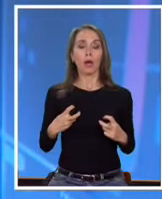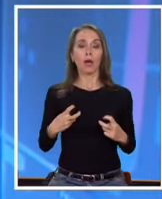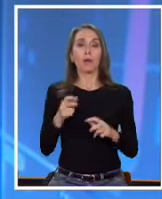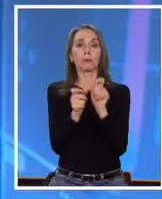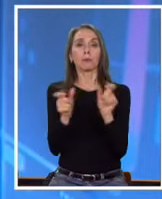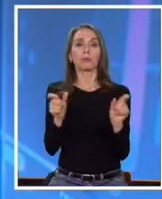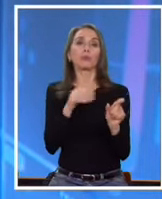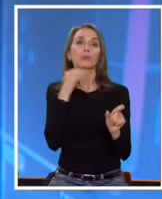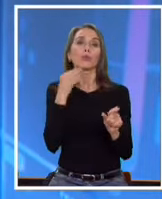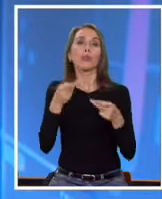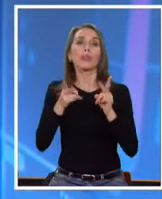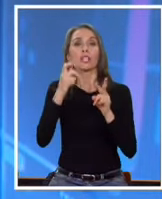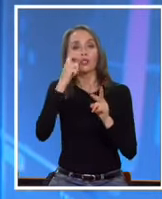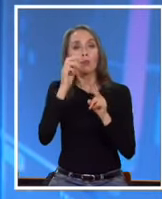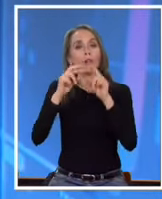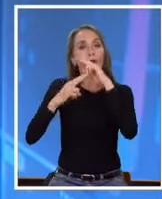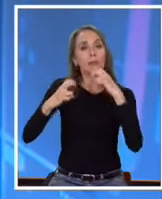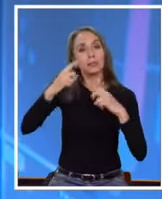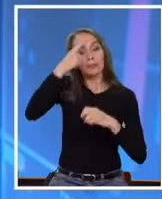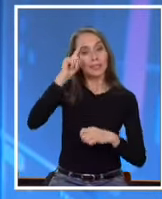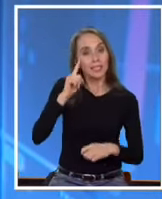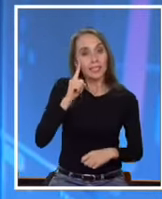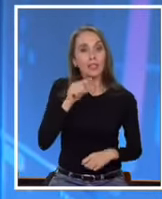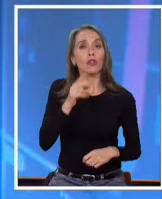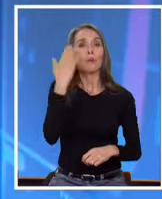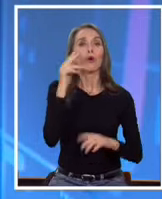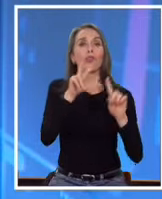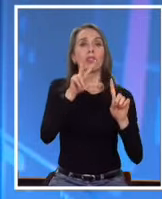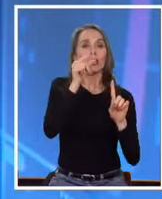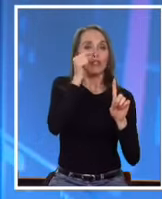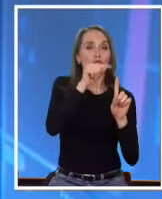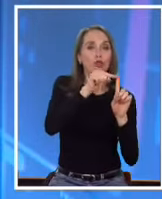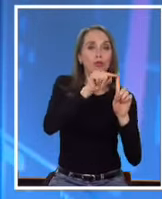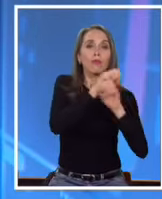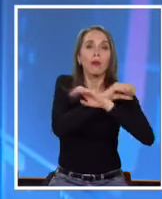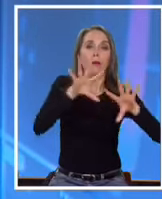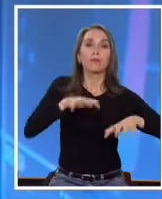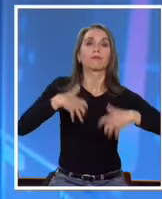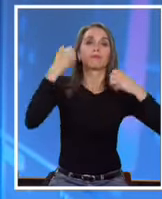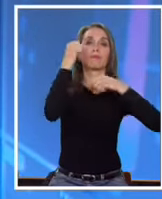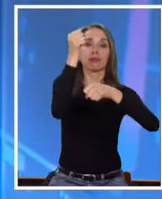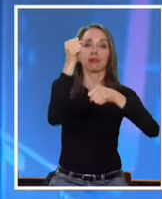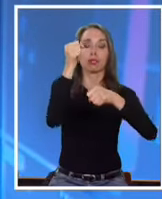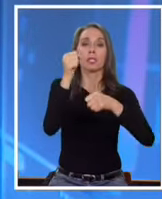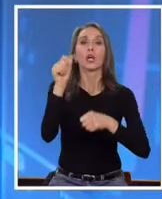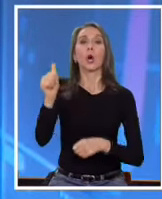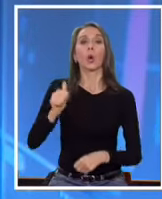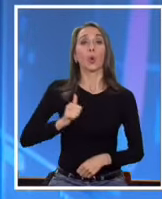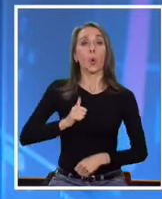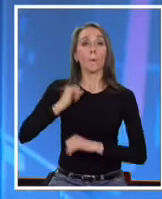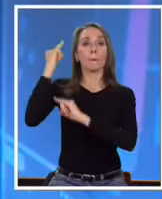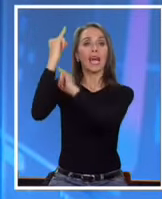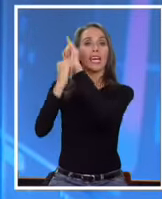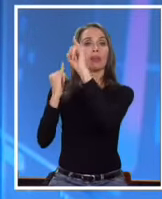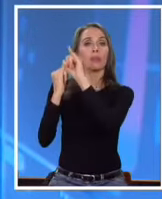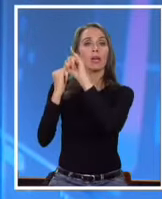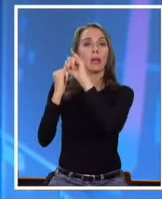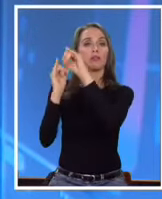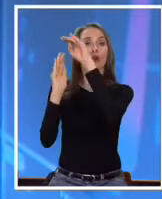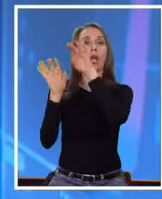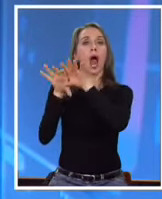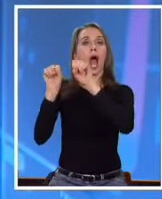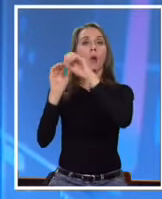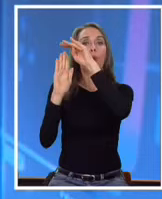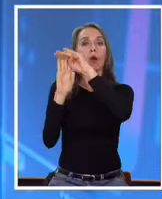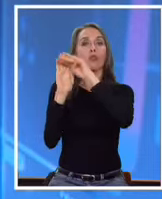humanos. Todo esto en el marco del estallido social en nuestro país. Este plan será ejecutado bajo el llamado Protocolo de Estambul y con él más de 1,000 pericias